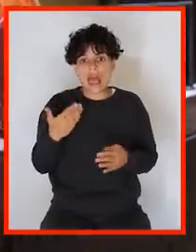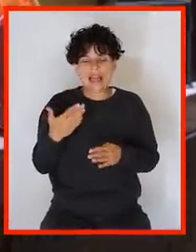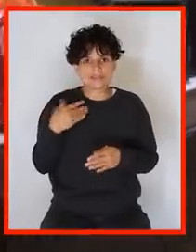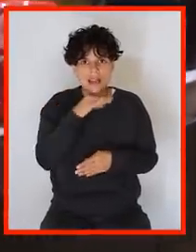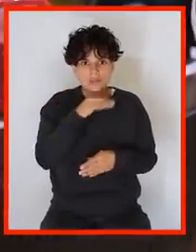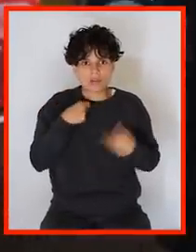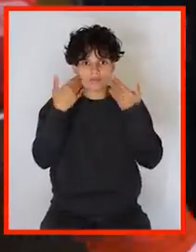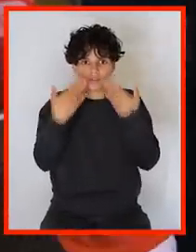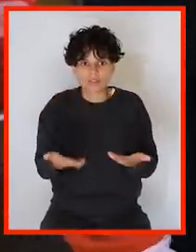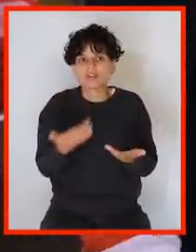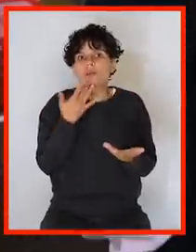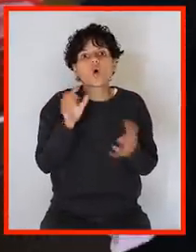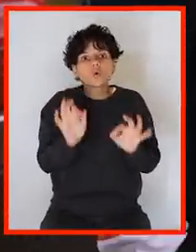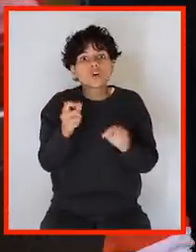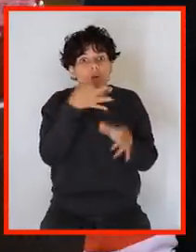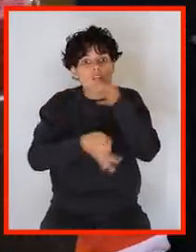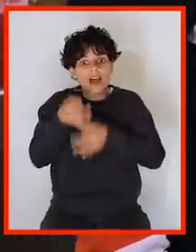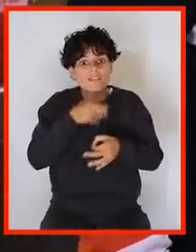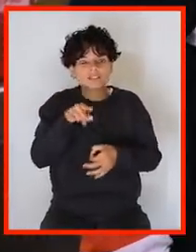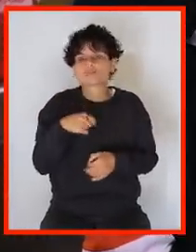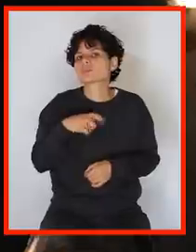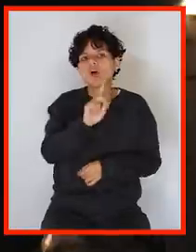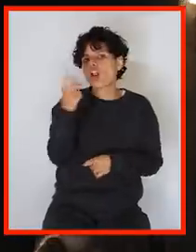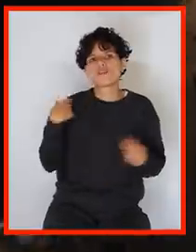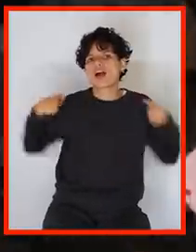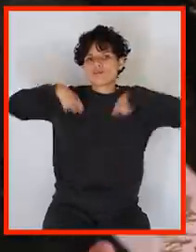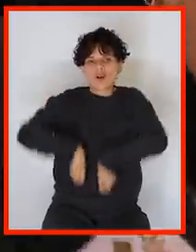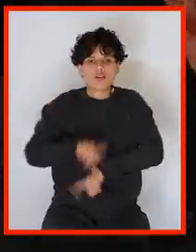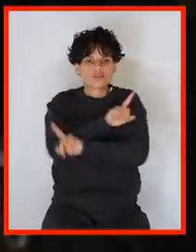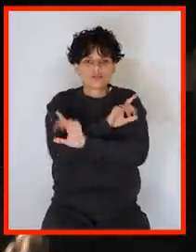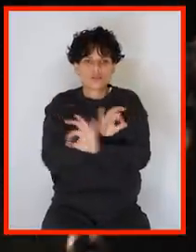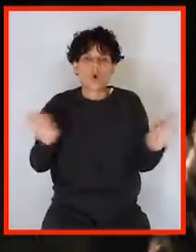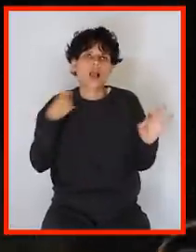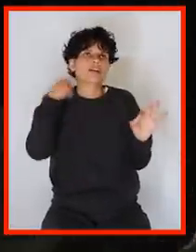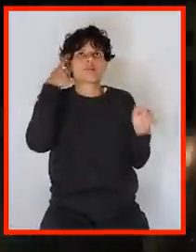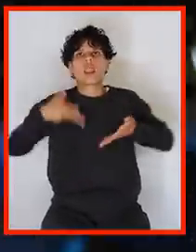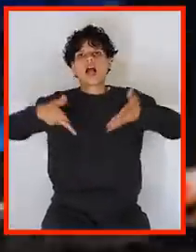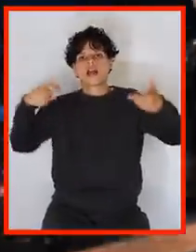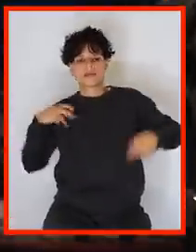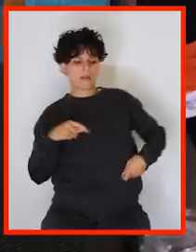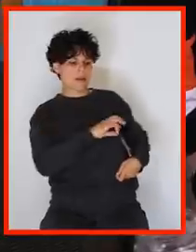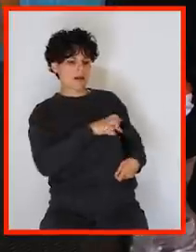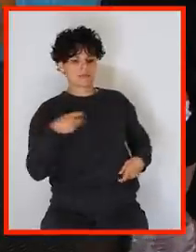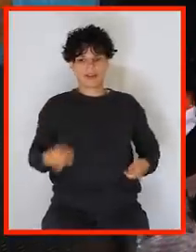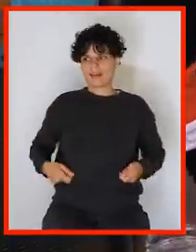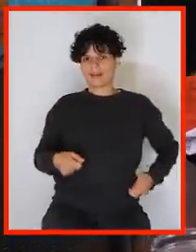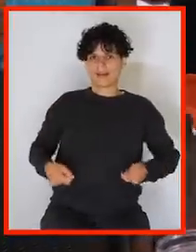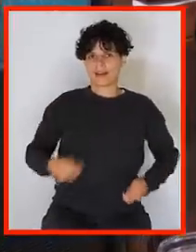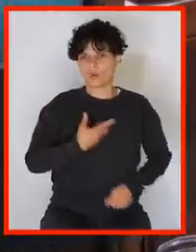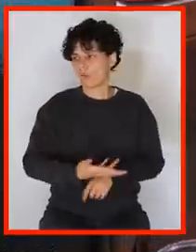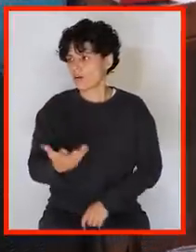Adelantamos tu regalito porque. No, está bonito. Por lo que nos estabas contando. No la voy a ocupar, sí, voy a andar con mi papá y mamá en la calle.